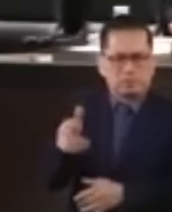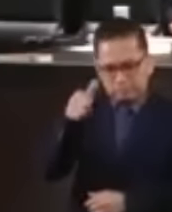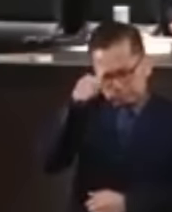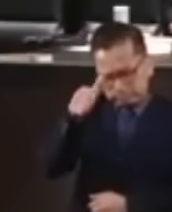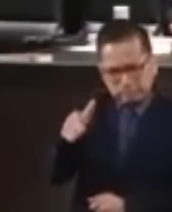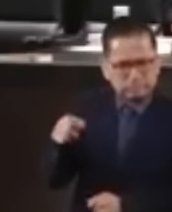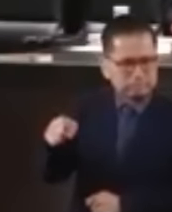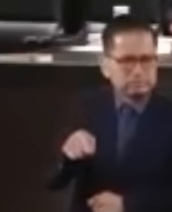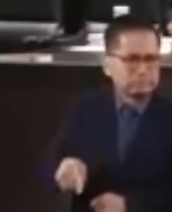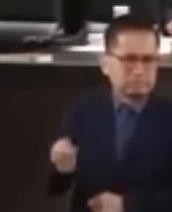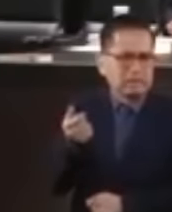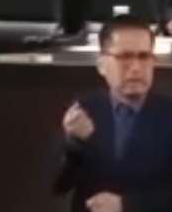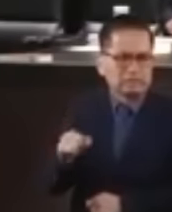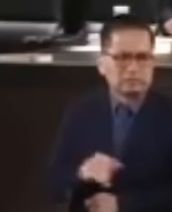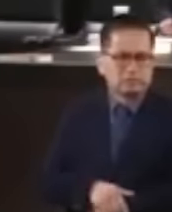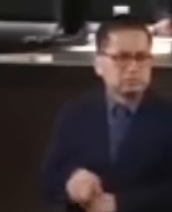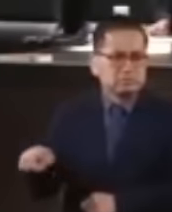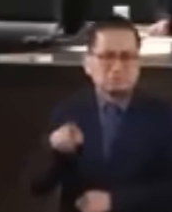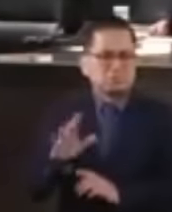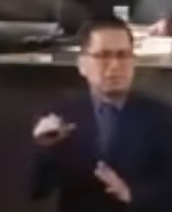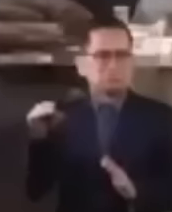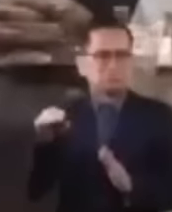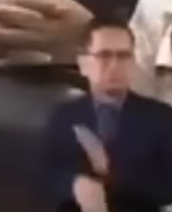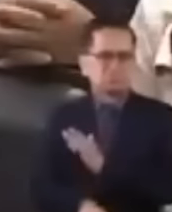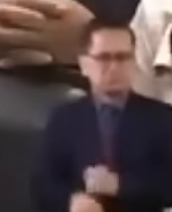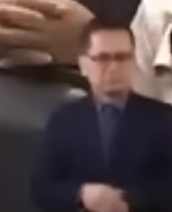cuerpo entero como la decadencia